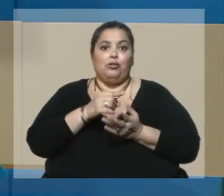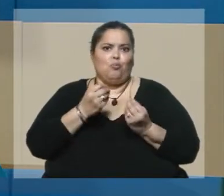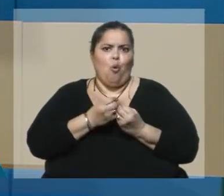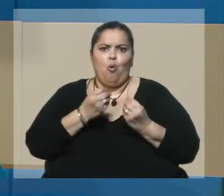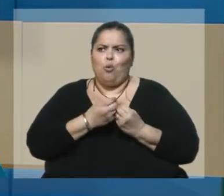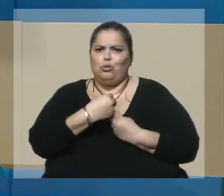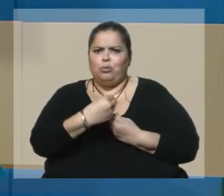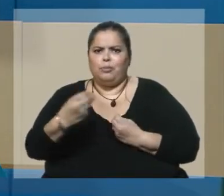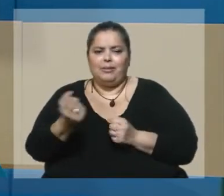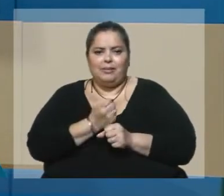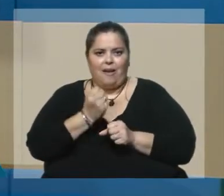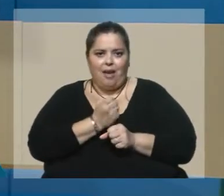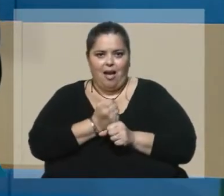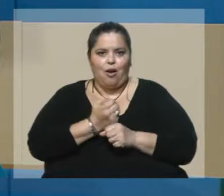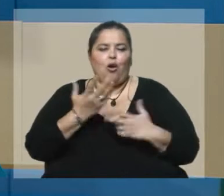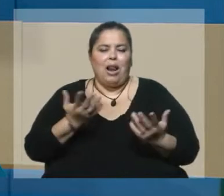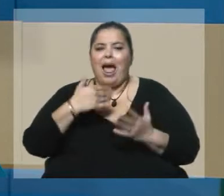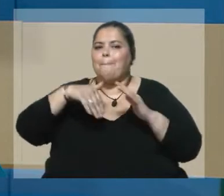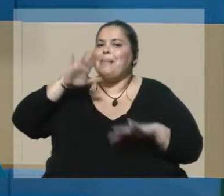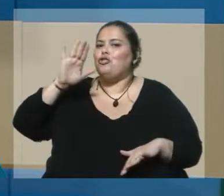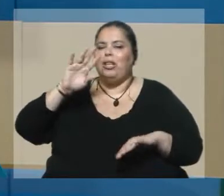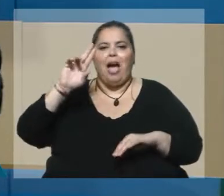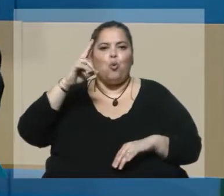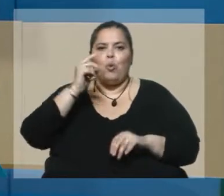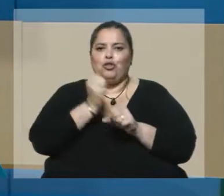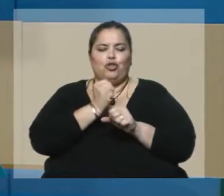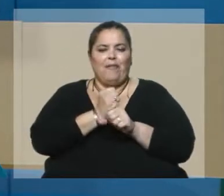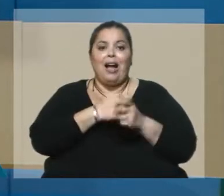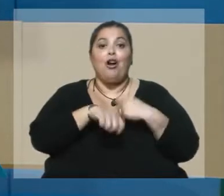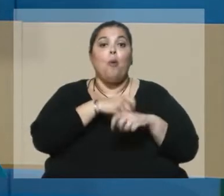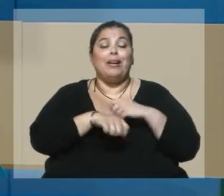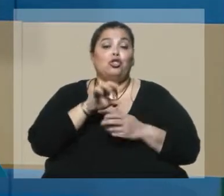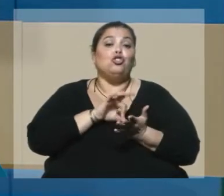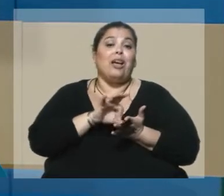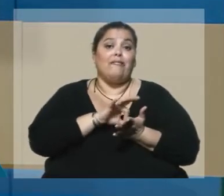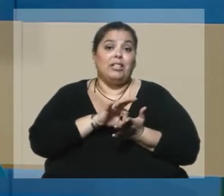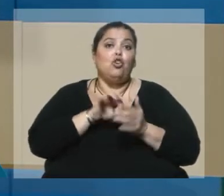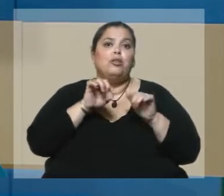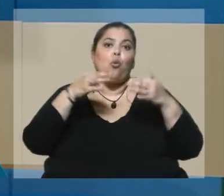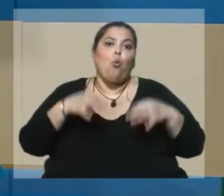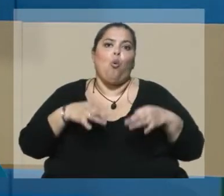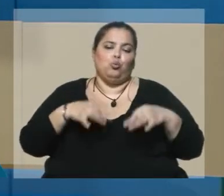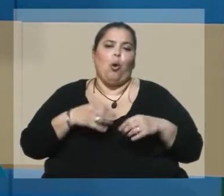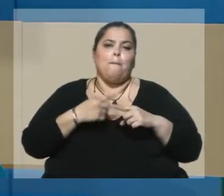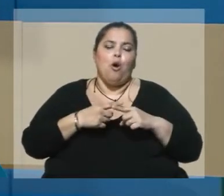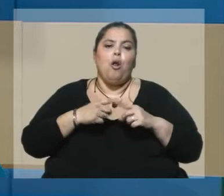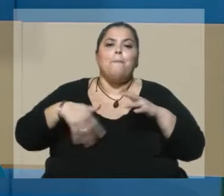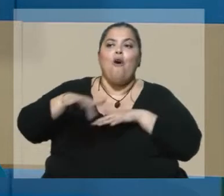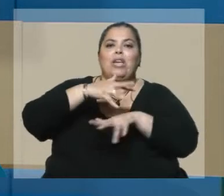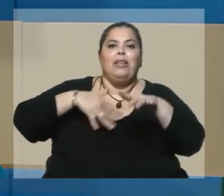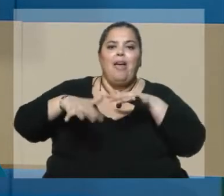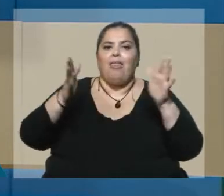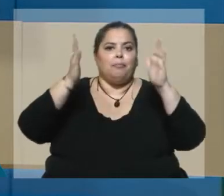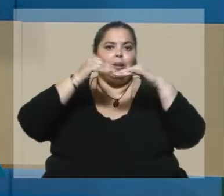en empleo es decir la gran mayoría de los uruguayos trabajan en el comercio y los servicios y son los sectores que por temas de movilidad